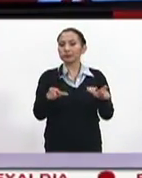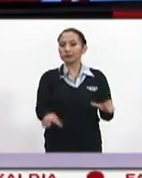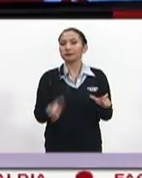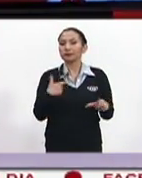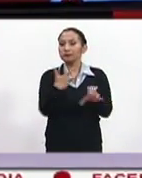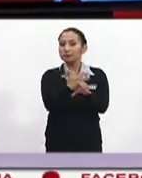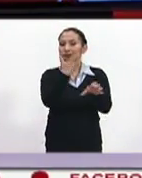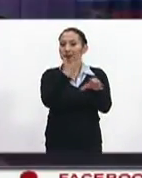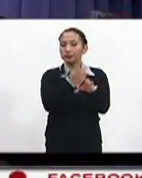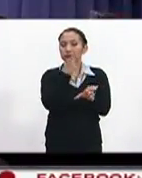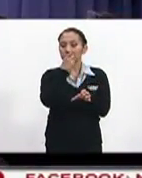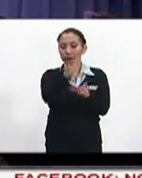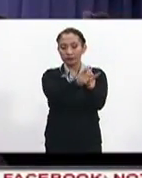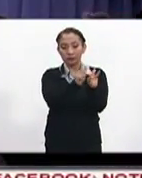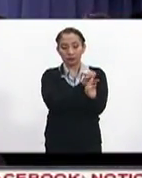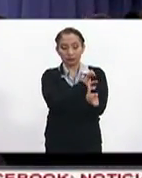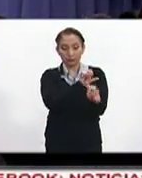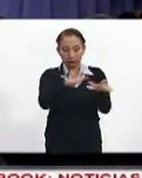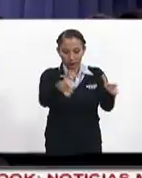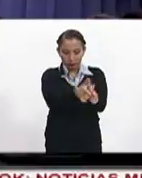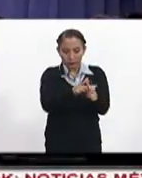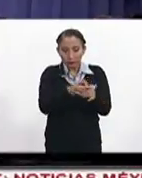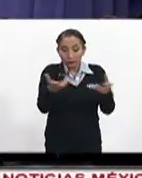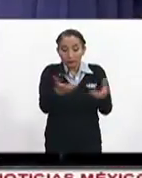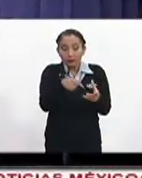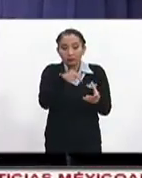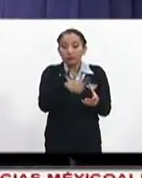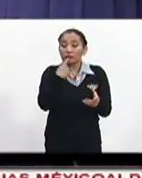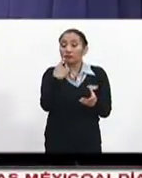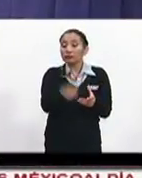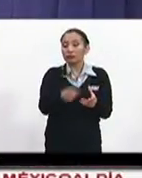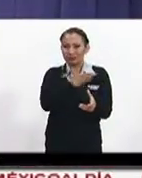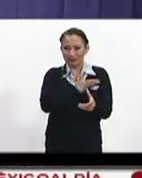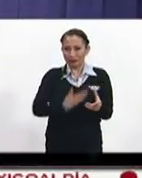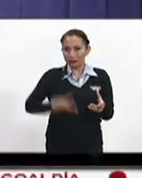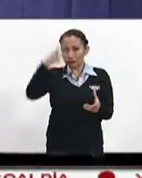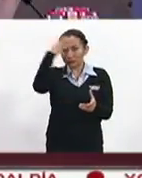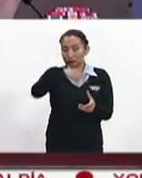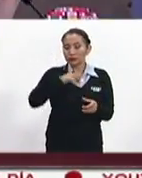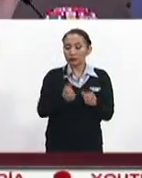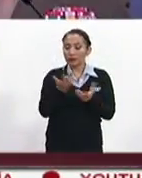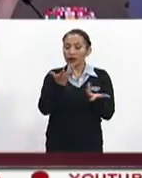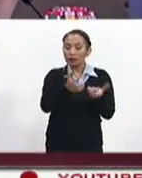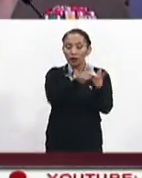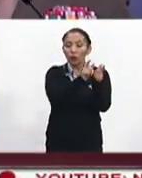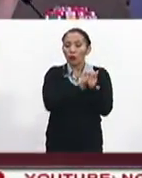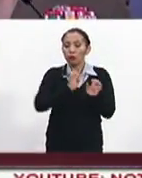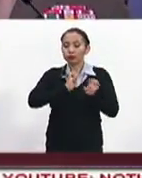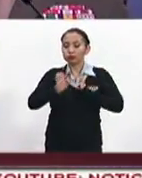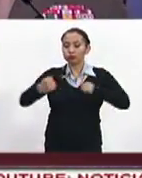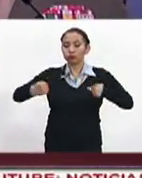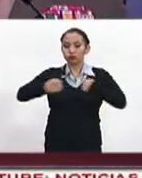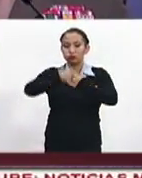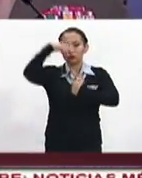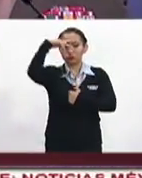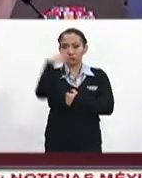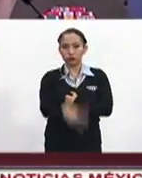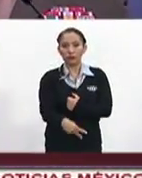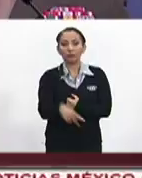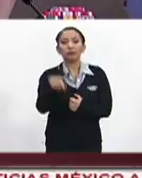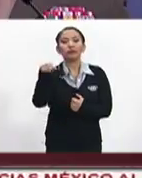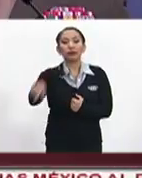los Estados Unidos estableció un grupo especial para ejecutar la orden del presidente Trump de desplegar a la Guardia Nacional en la frontera con